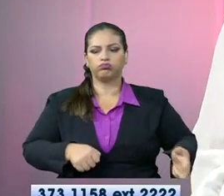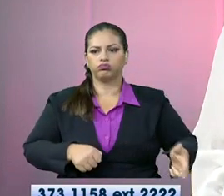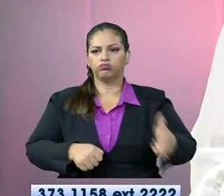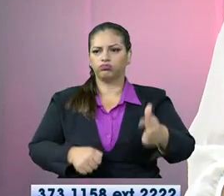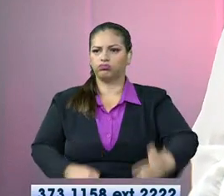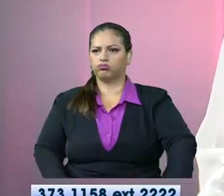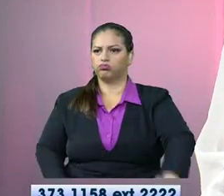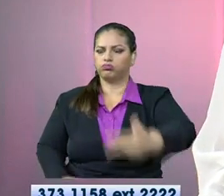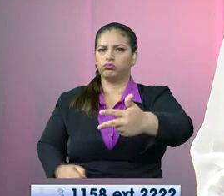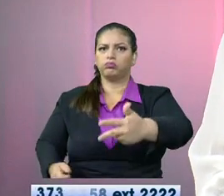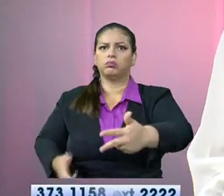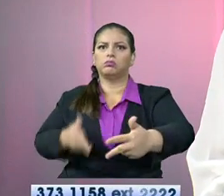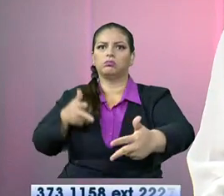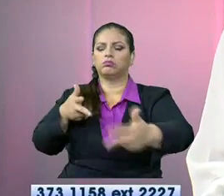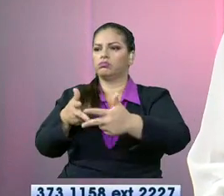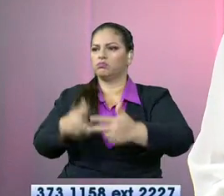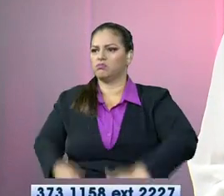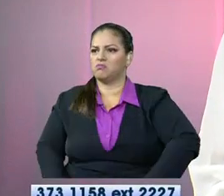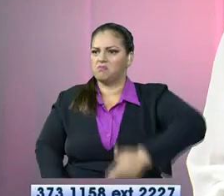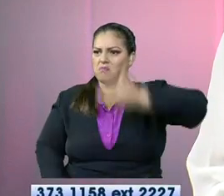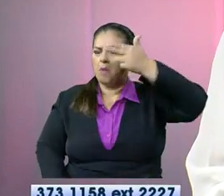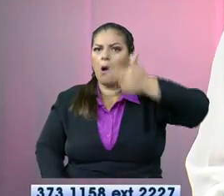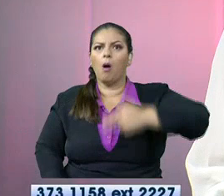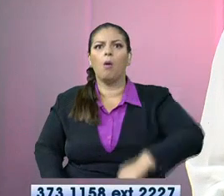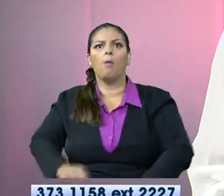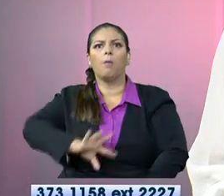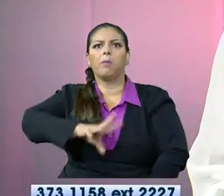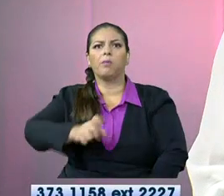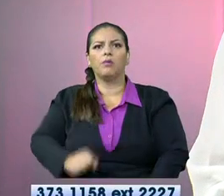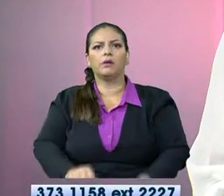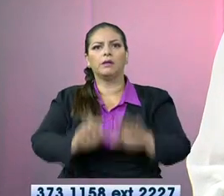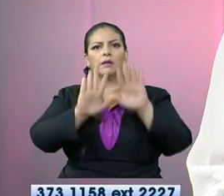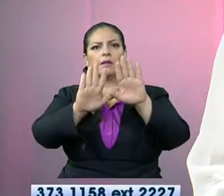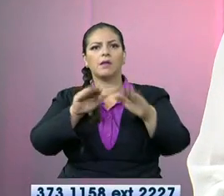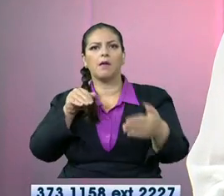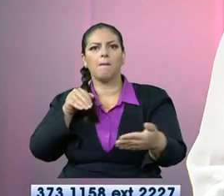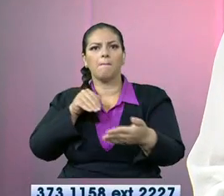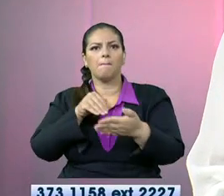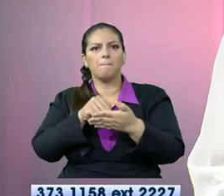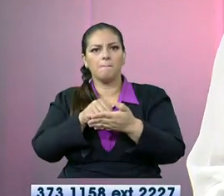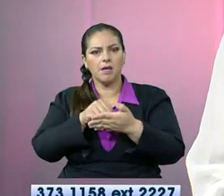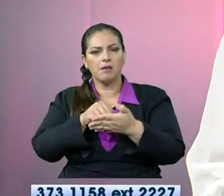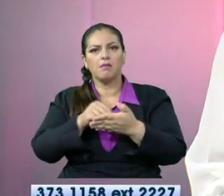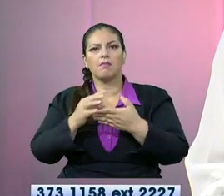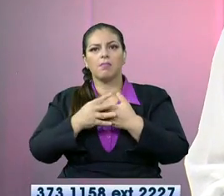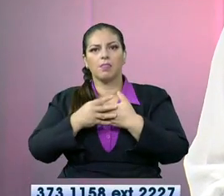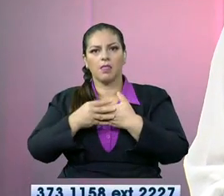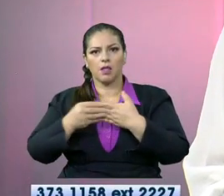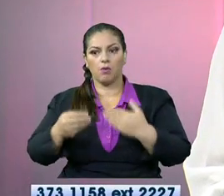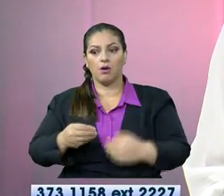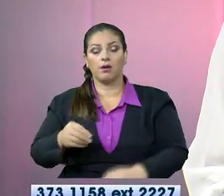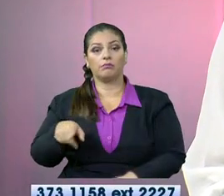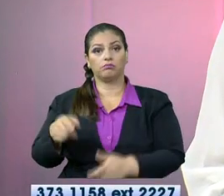Guayaquil. Señalan que en el momento del atraco iban a negociar la adquisición de un automotor.